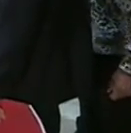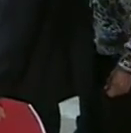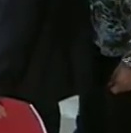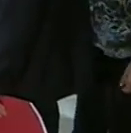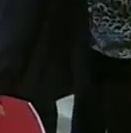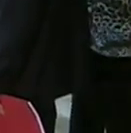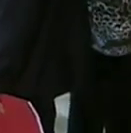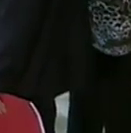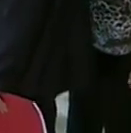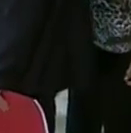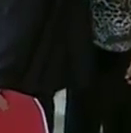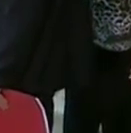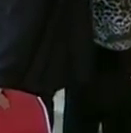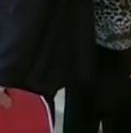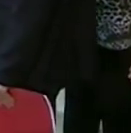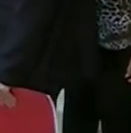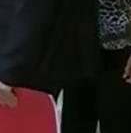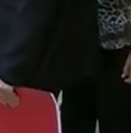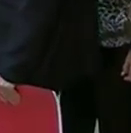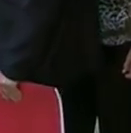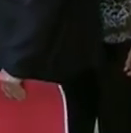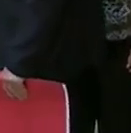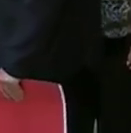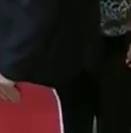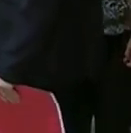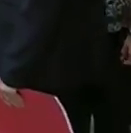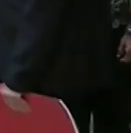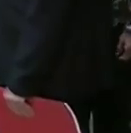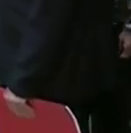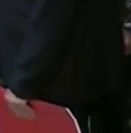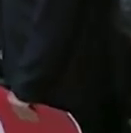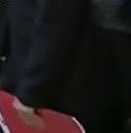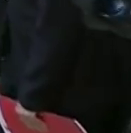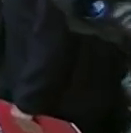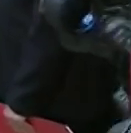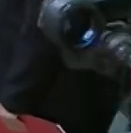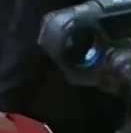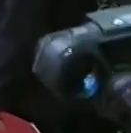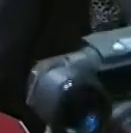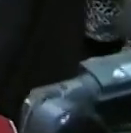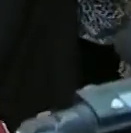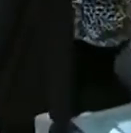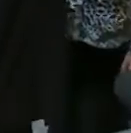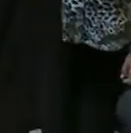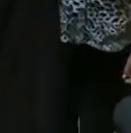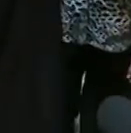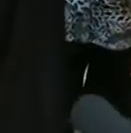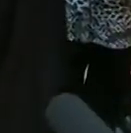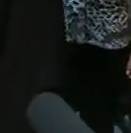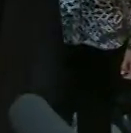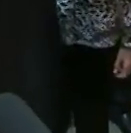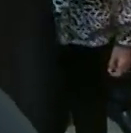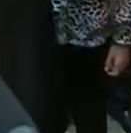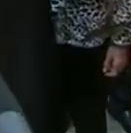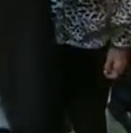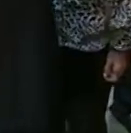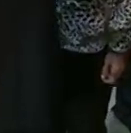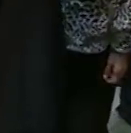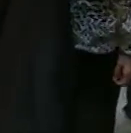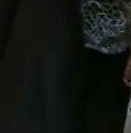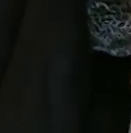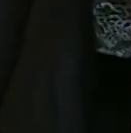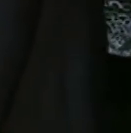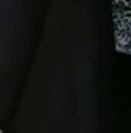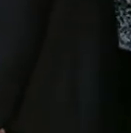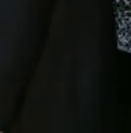Planificación y vicepresidente del Área Social de la República Bolivariana de Venezuela, Ricardo Menéndez, quien presentaba también en compañía del Contralor de la